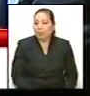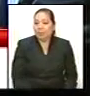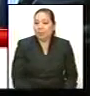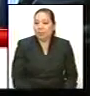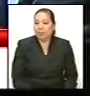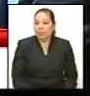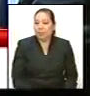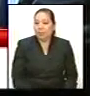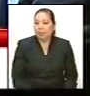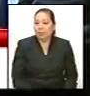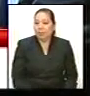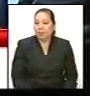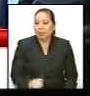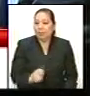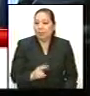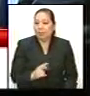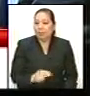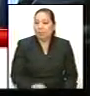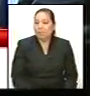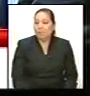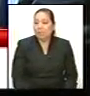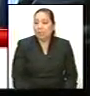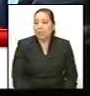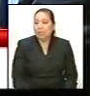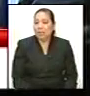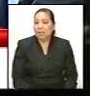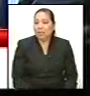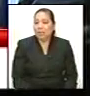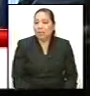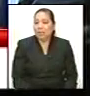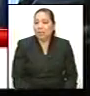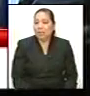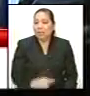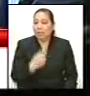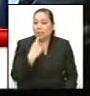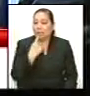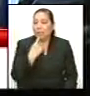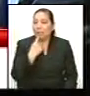erróneamente la palabra sabor en lugar de sabor a referirse a los sabores